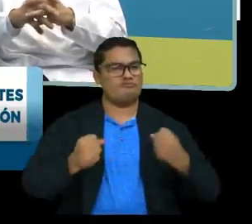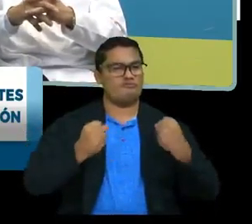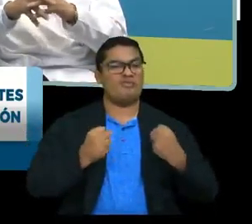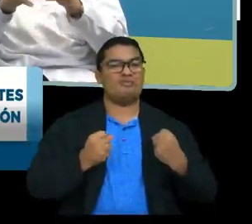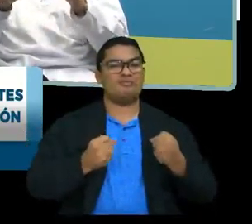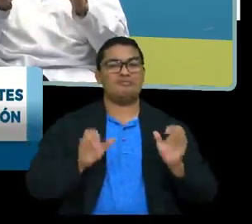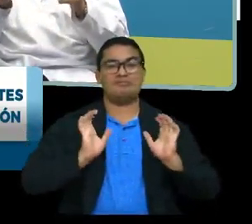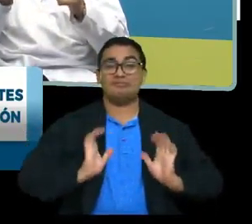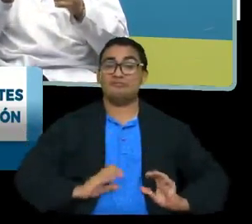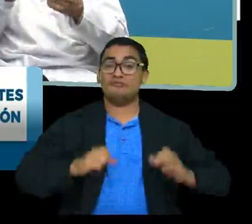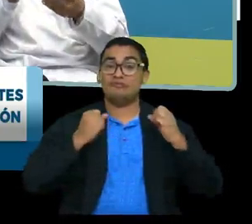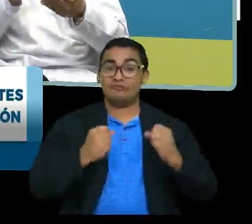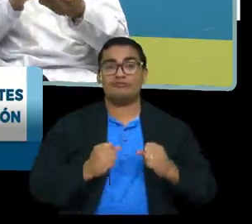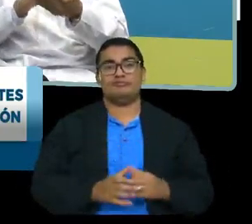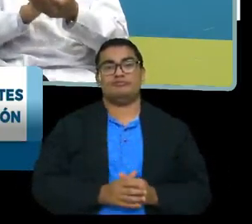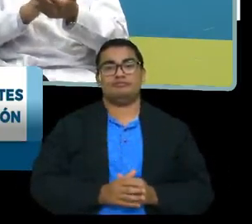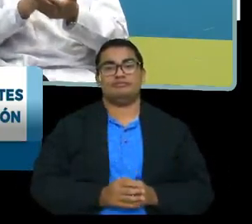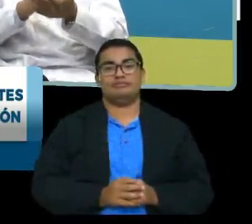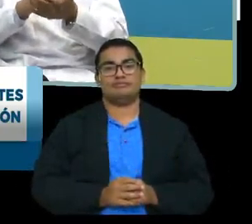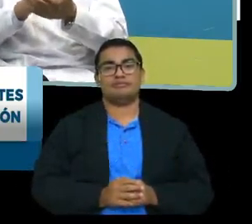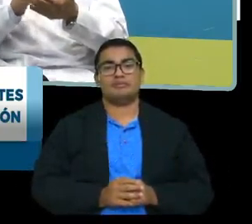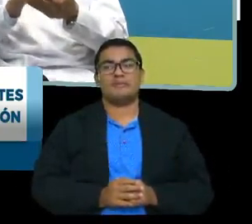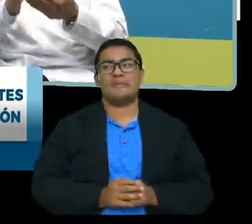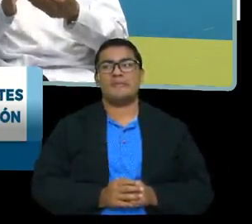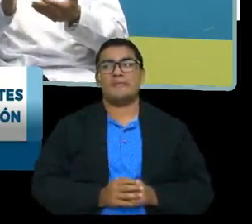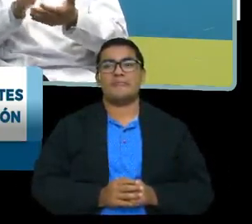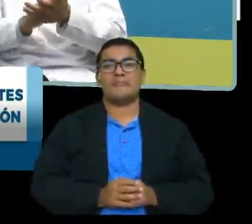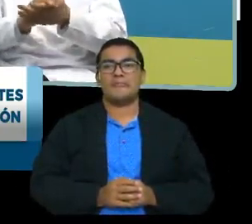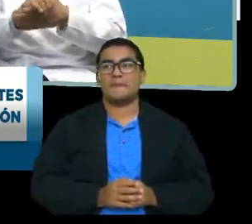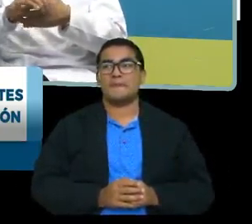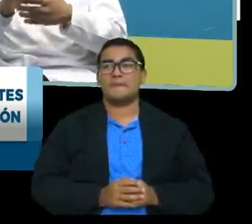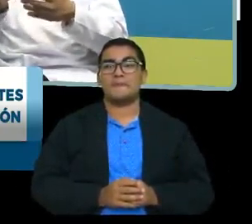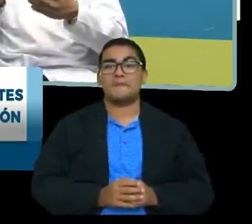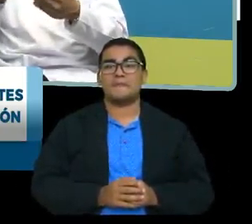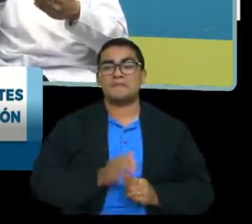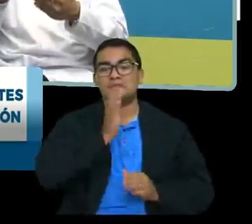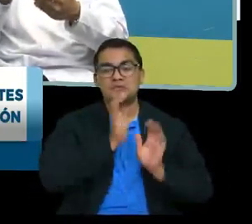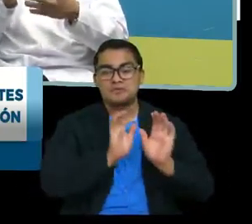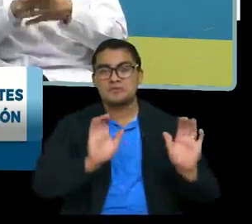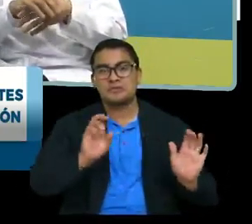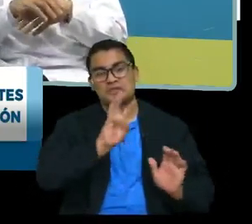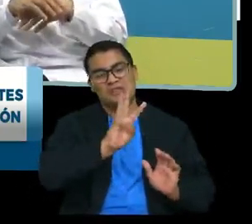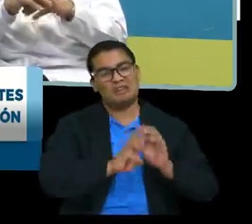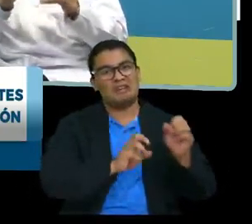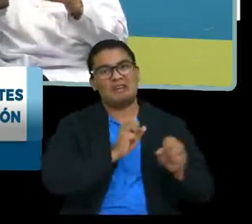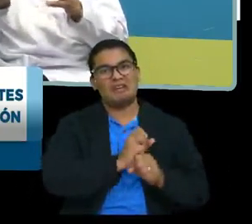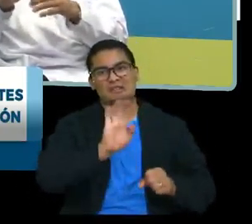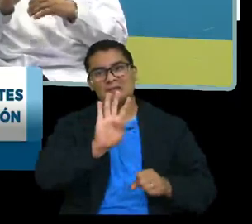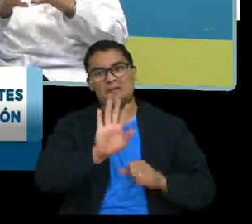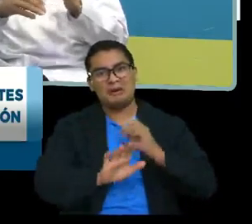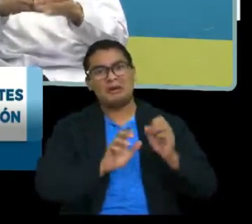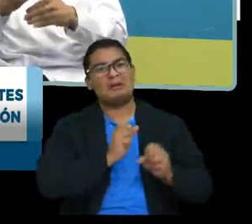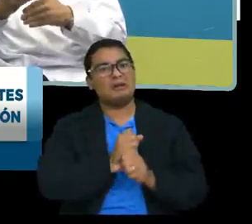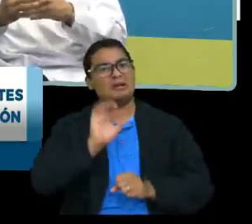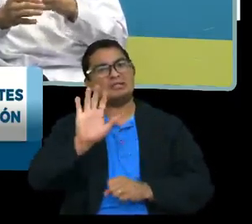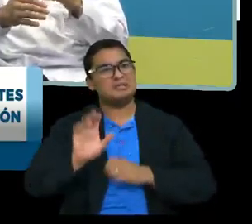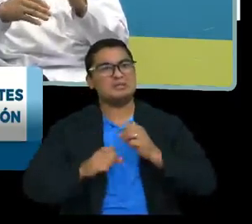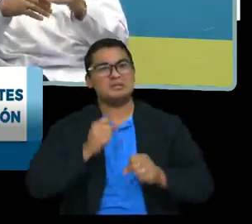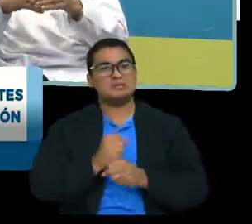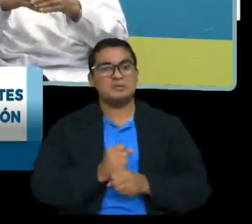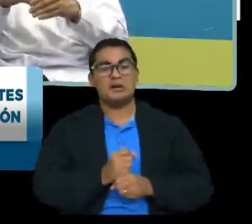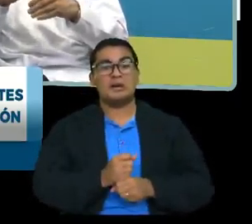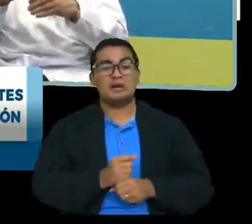inmunológicamente. La estamos aplicando a niños menores de 6 años, que en la cual, pues sabes que están en